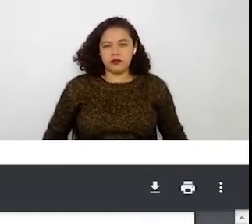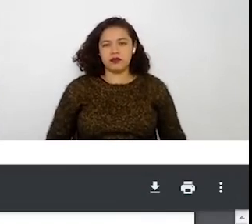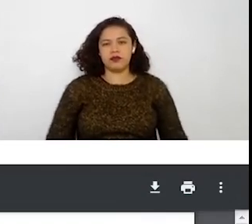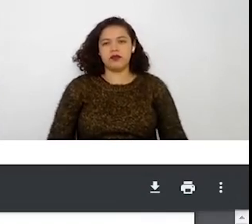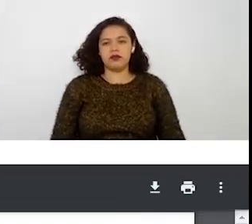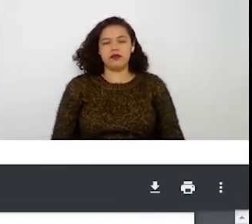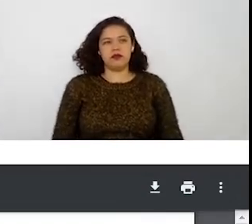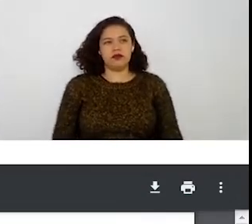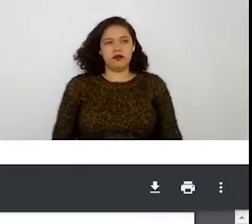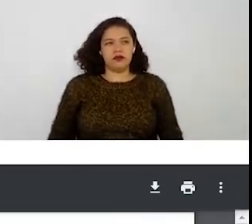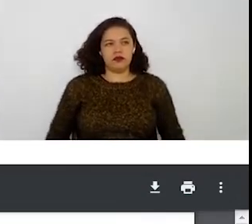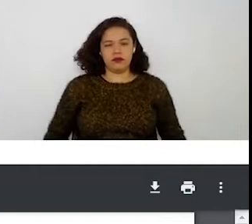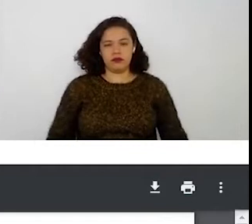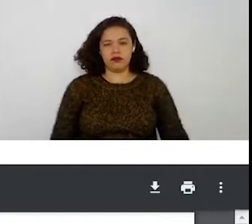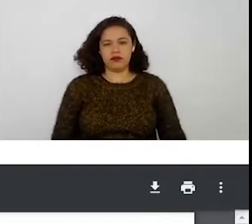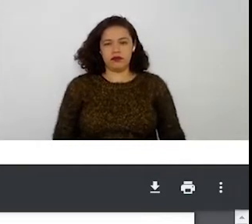bueno